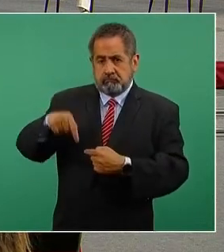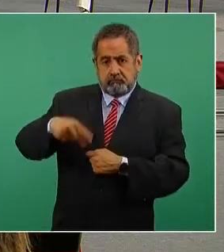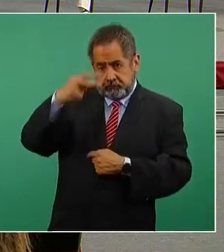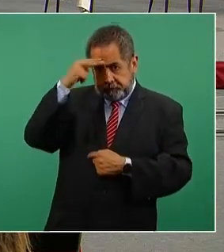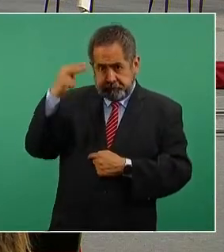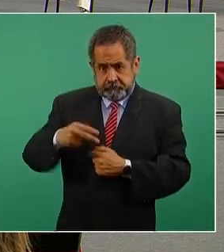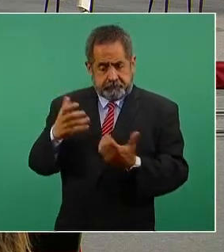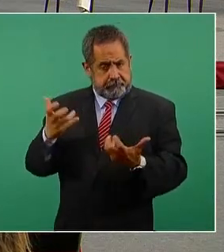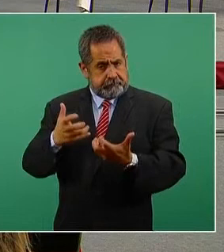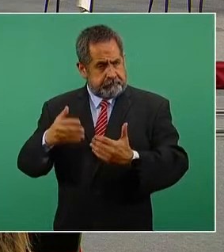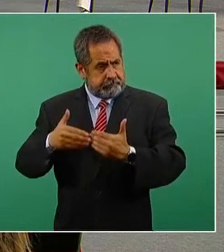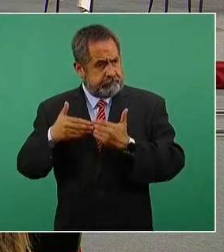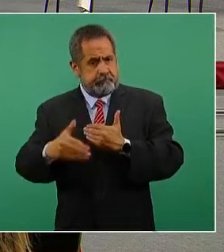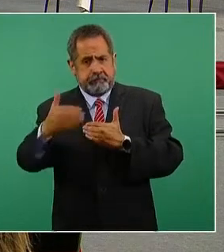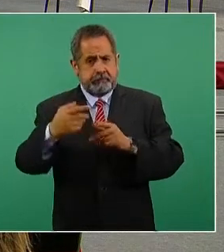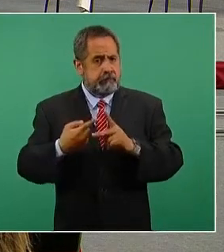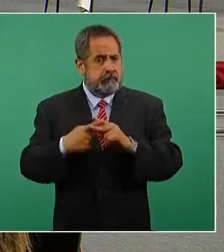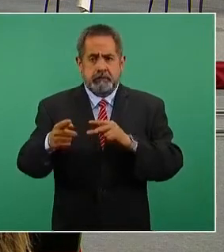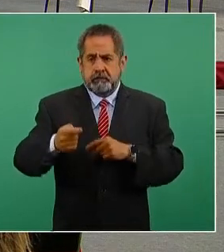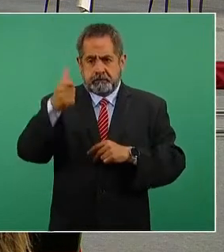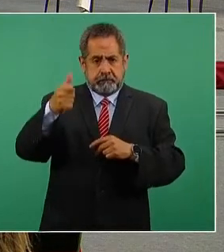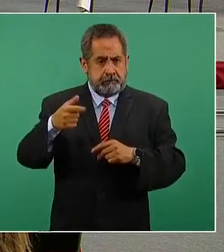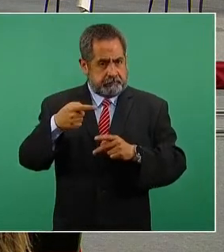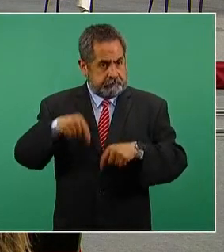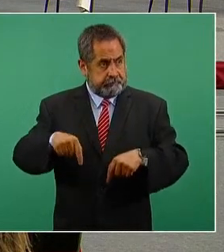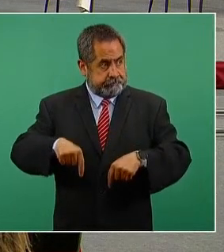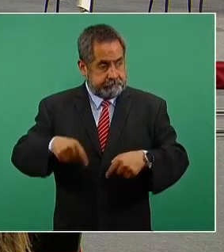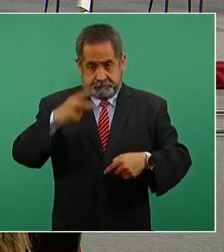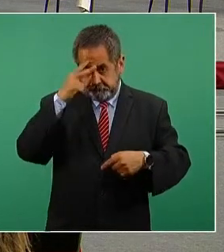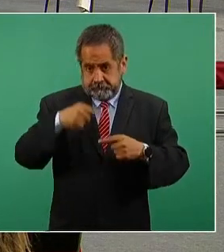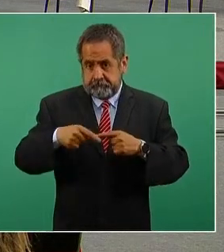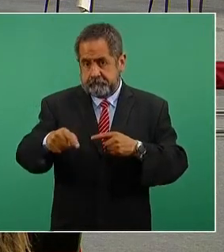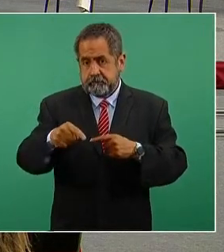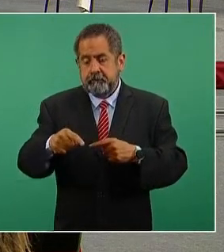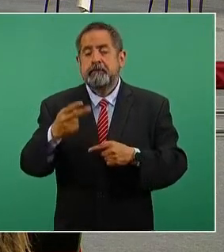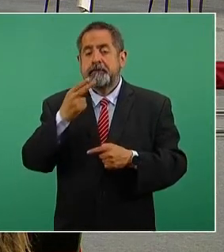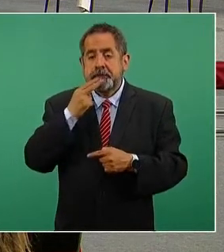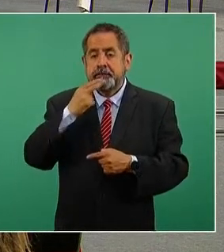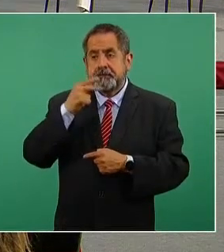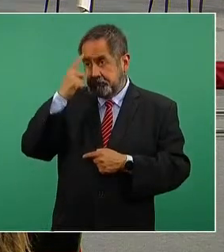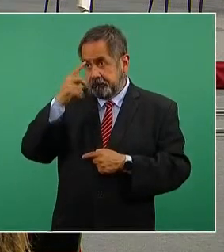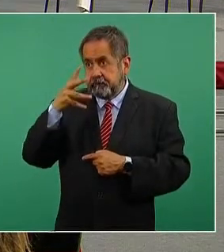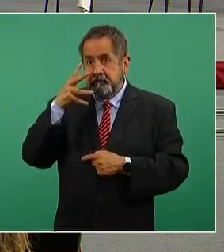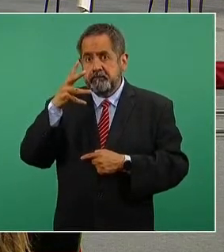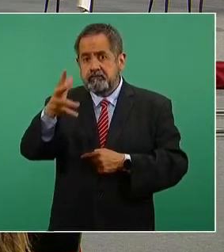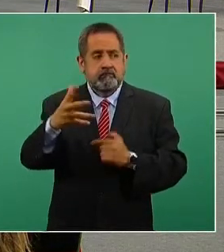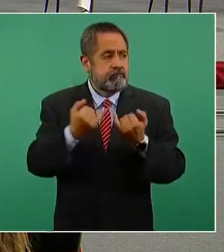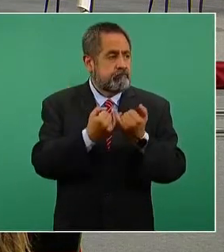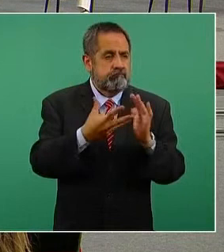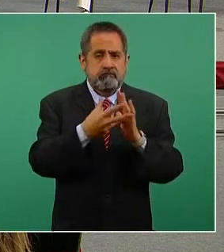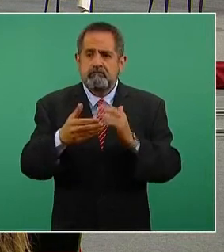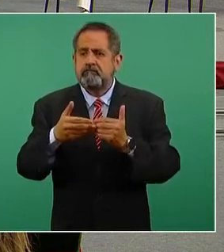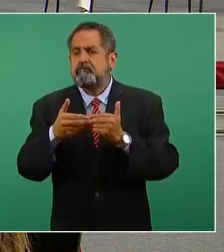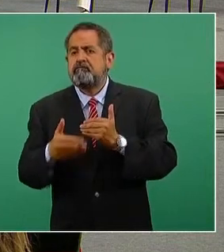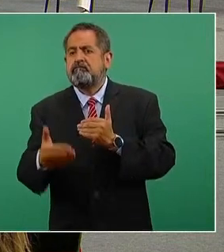México van a dar forma a nuestro trabajo en el futuro